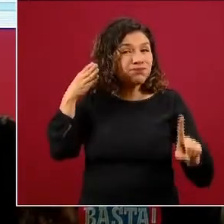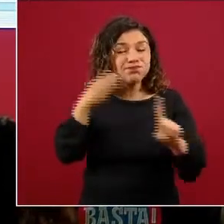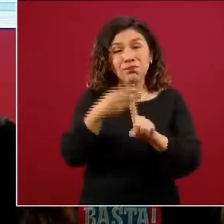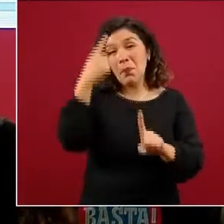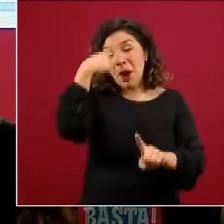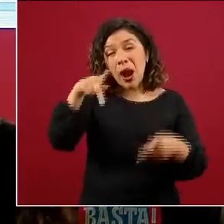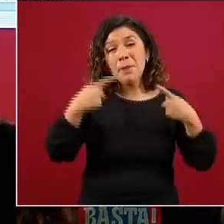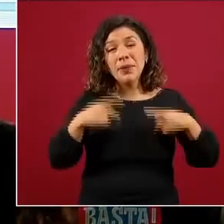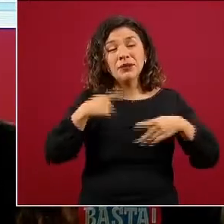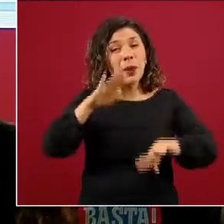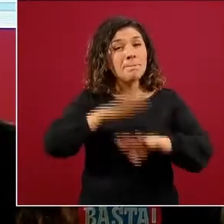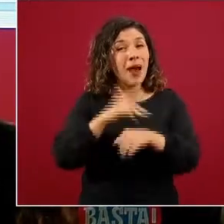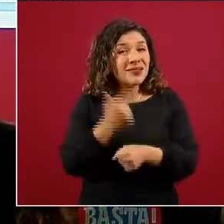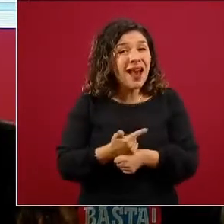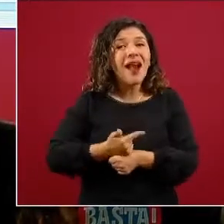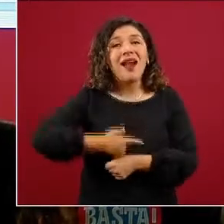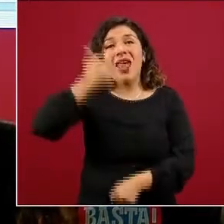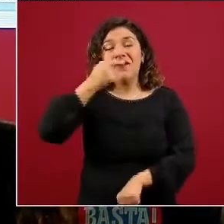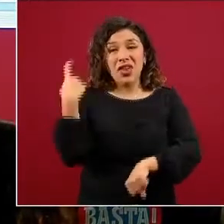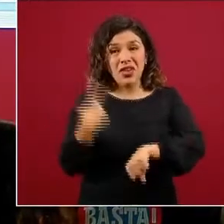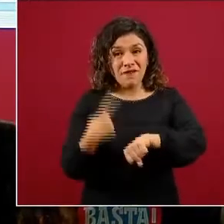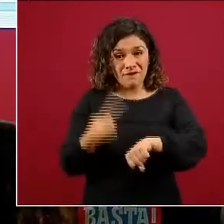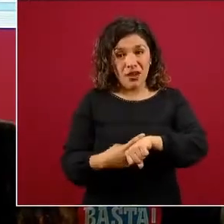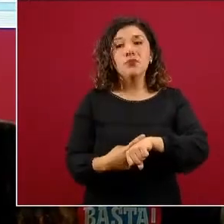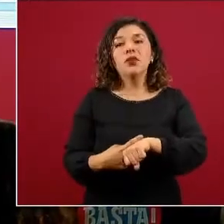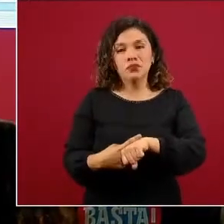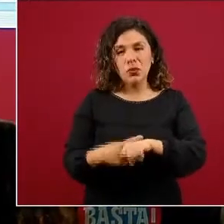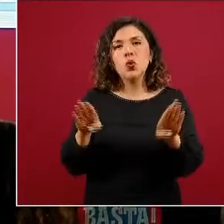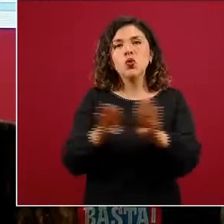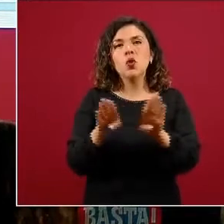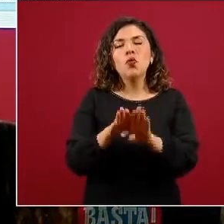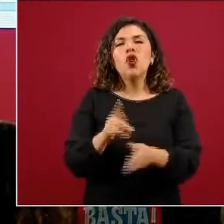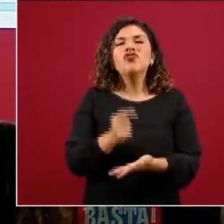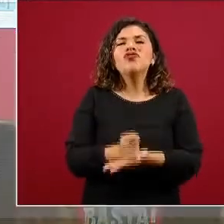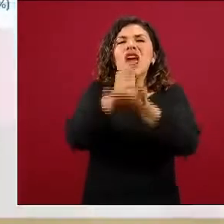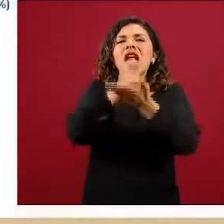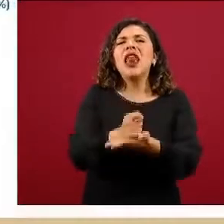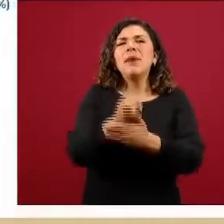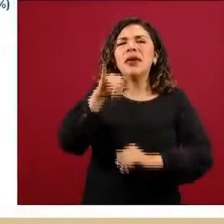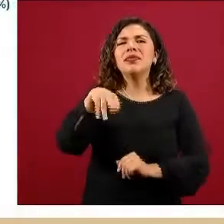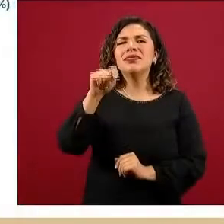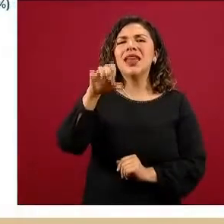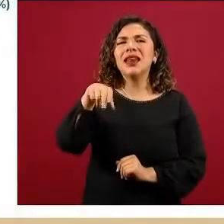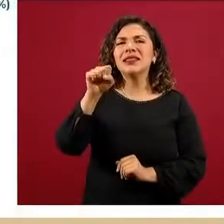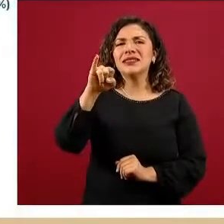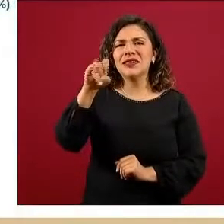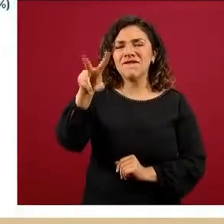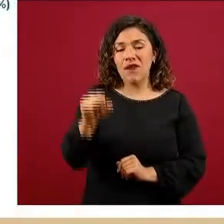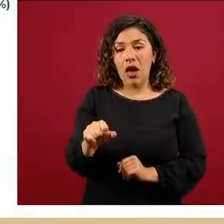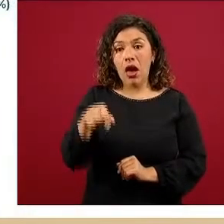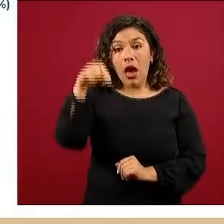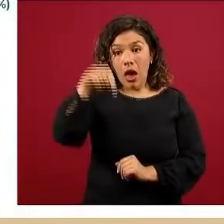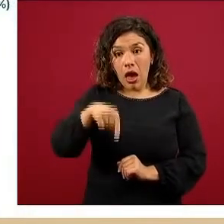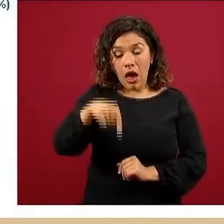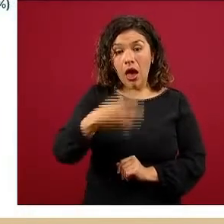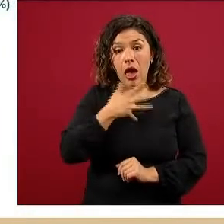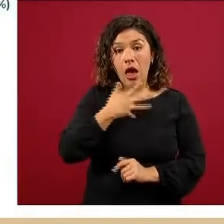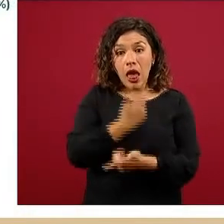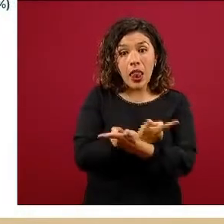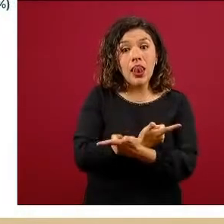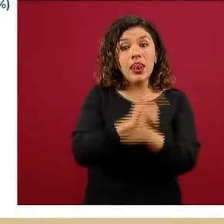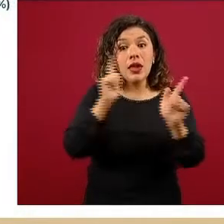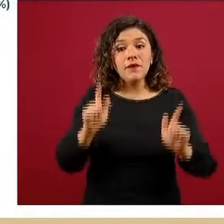específicamente dedicadas a personas críticamente enfermas, lo equivalente de las terapias intensivas, a nivel nacional existe una disponibilidad